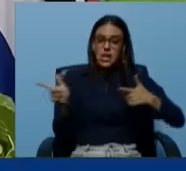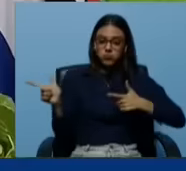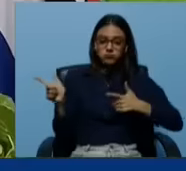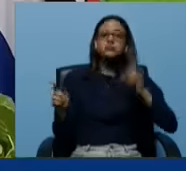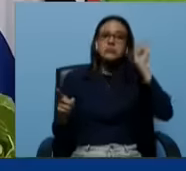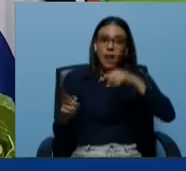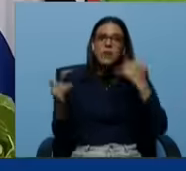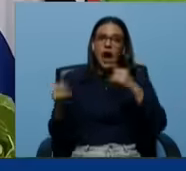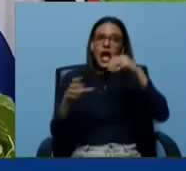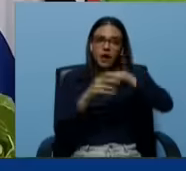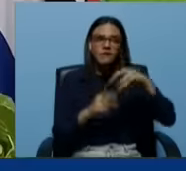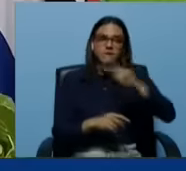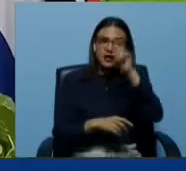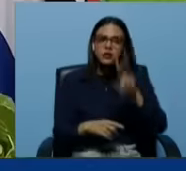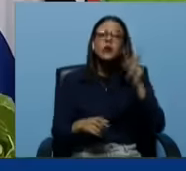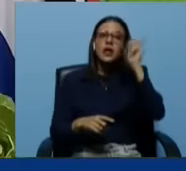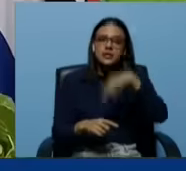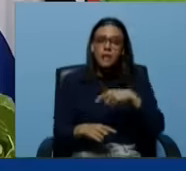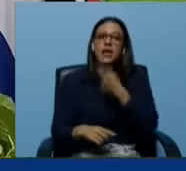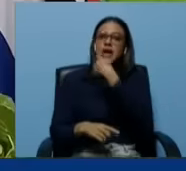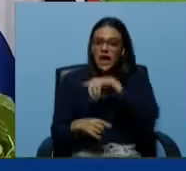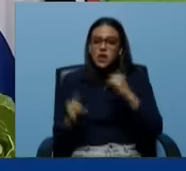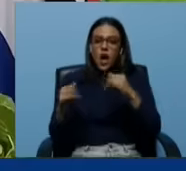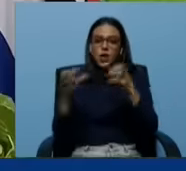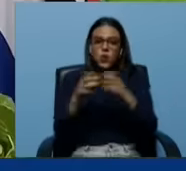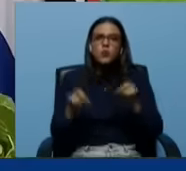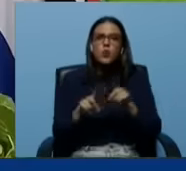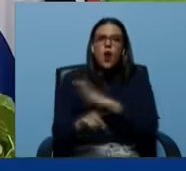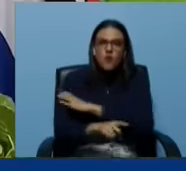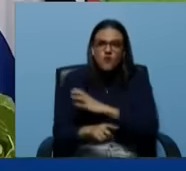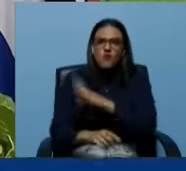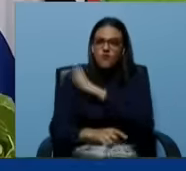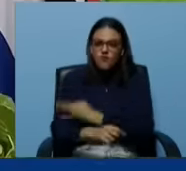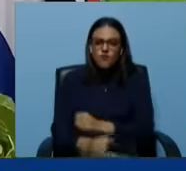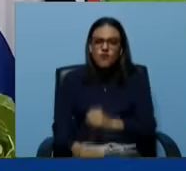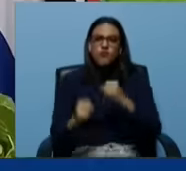Y guerrillas que tomaron una gran fuerza.